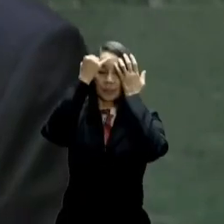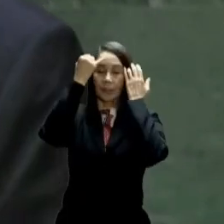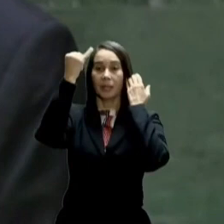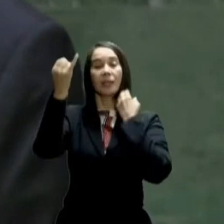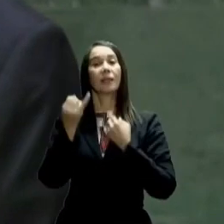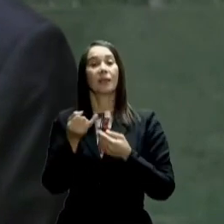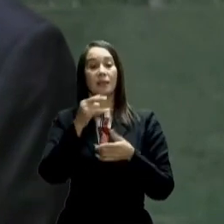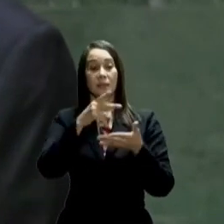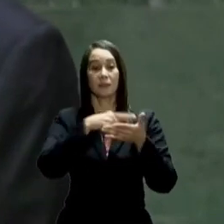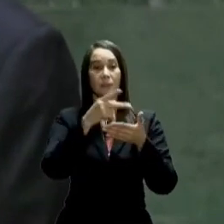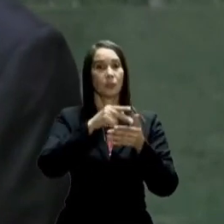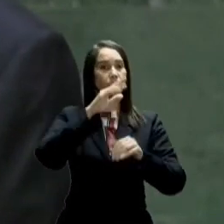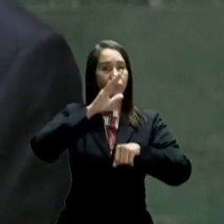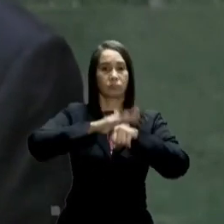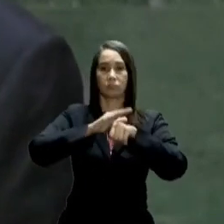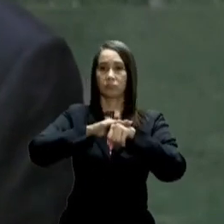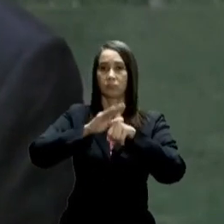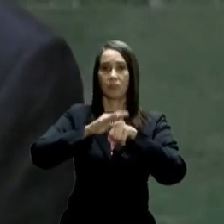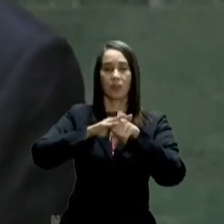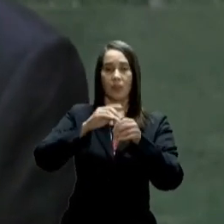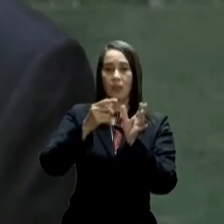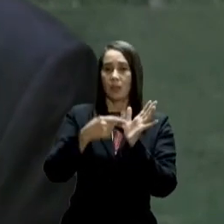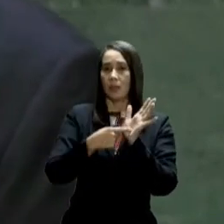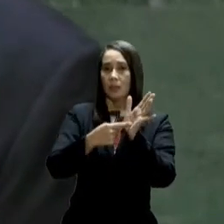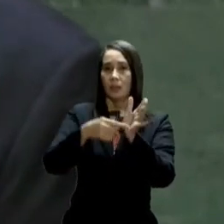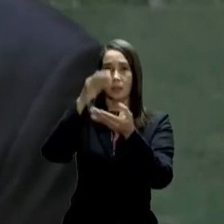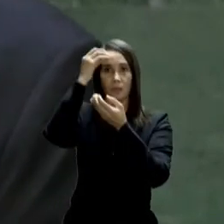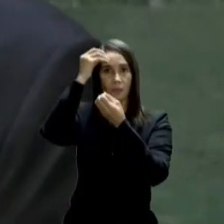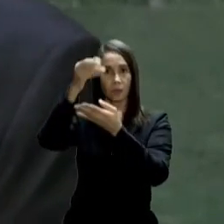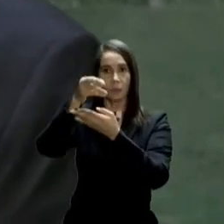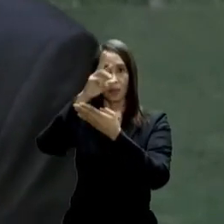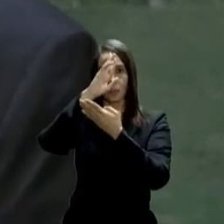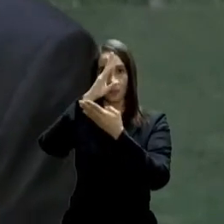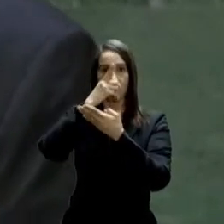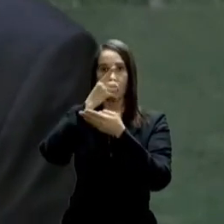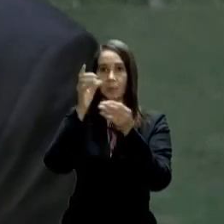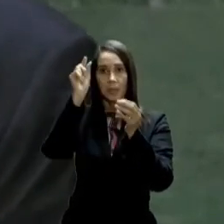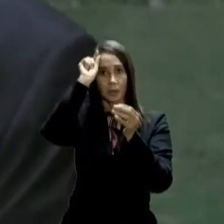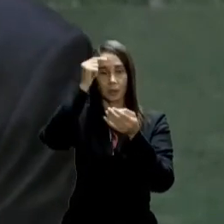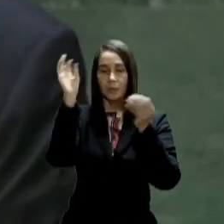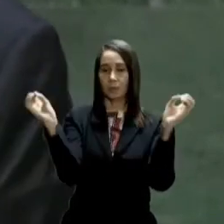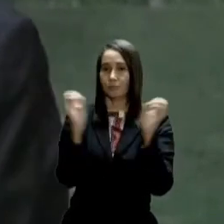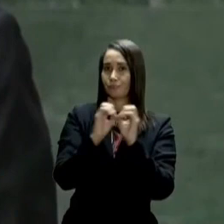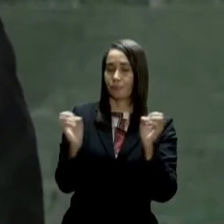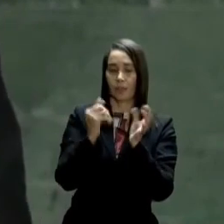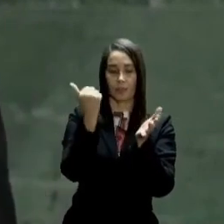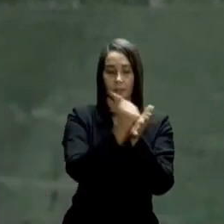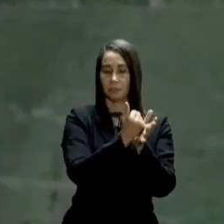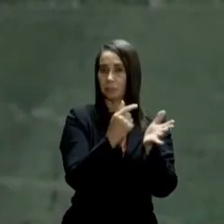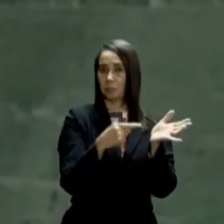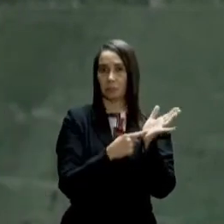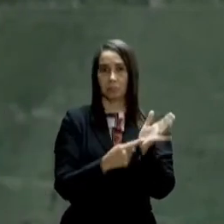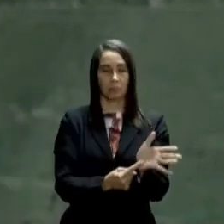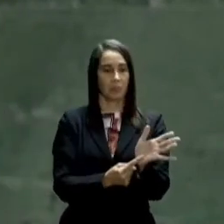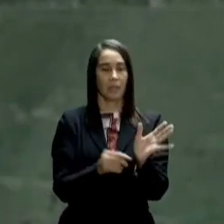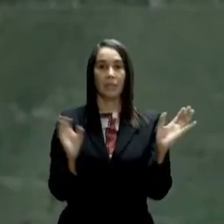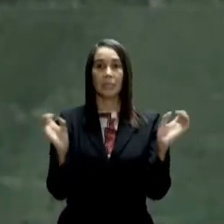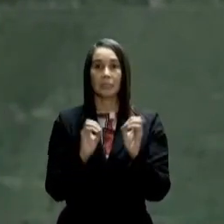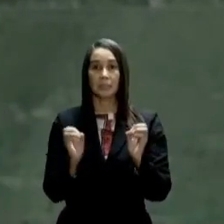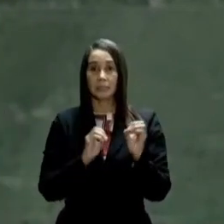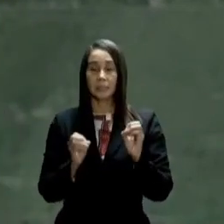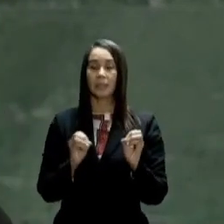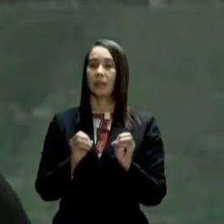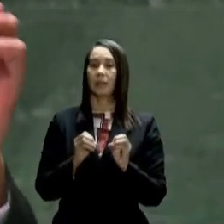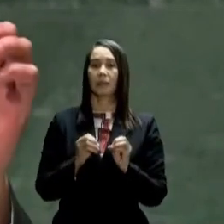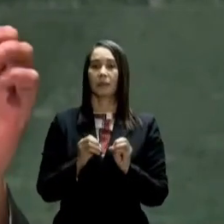fue comunicada oficialmente al gobierno dominicano, ni se suministró documentación sobre su envergadura, su impacto